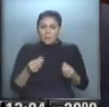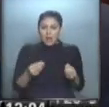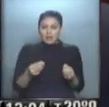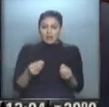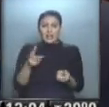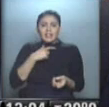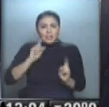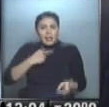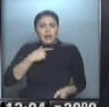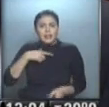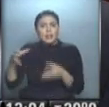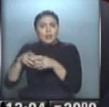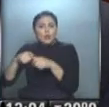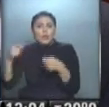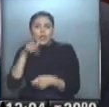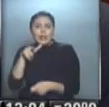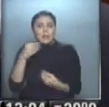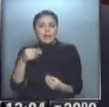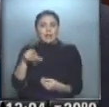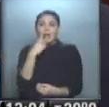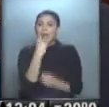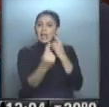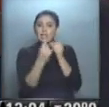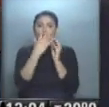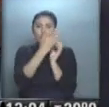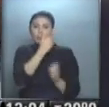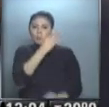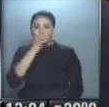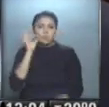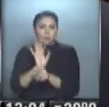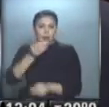Grupo Clarín? ¿Es para silenciar la voz crítica?